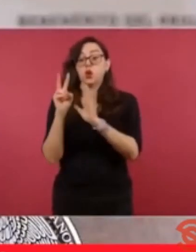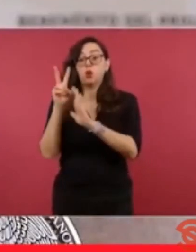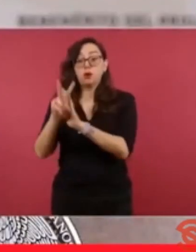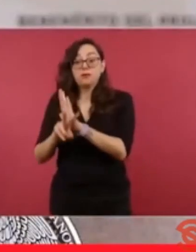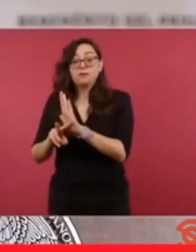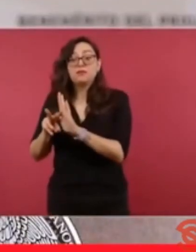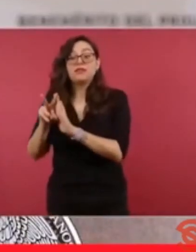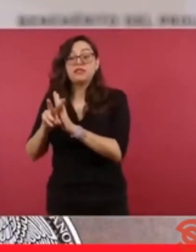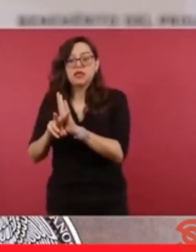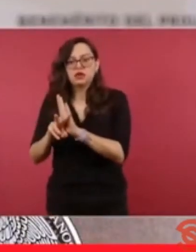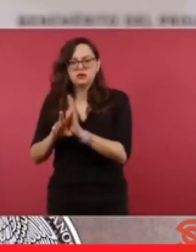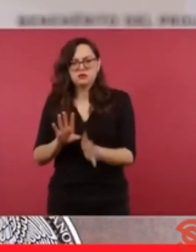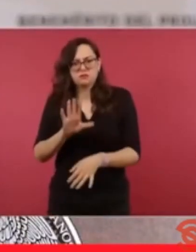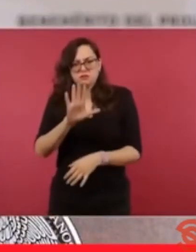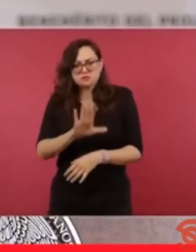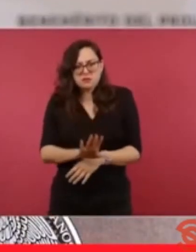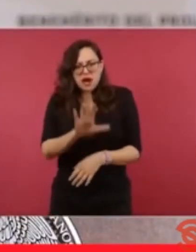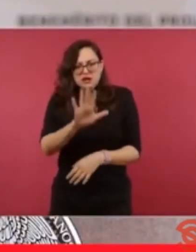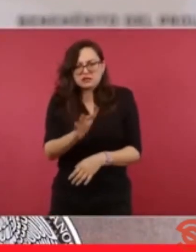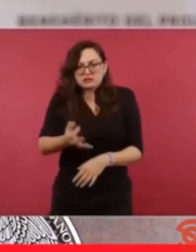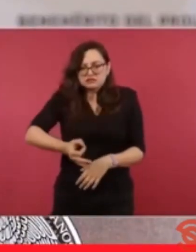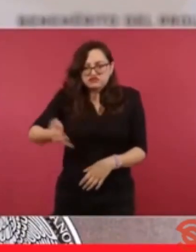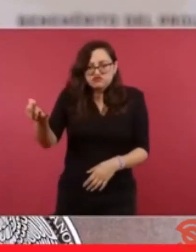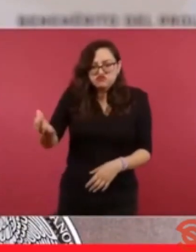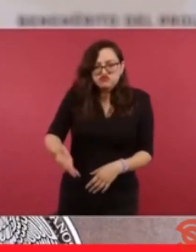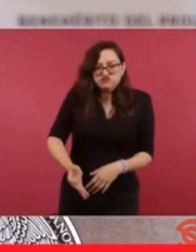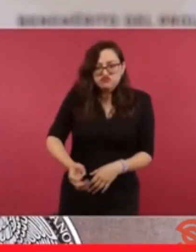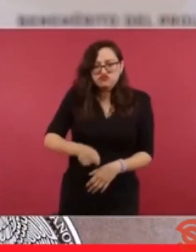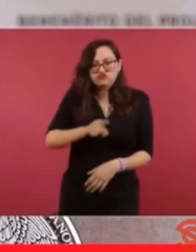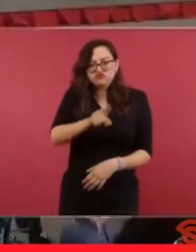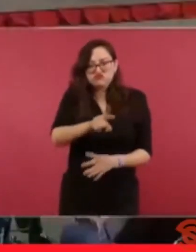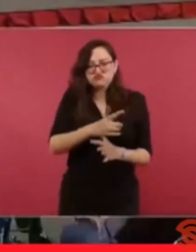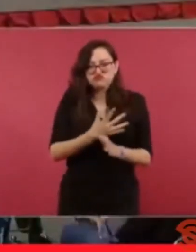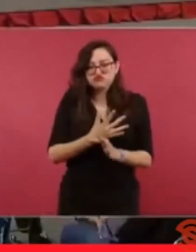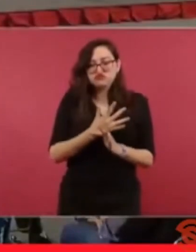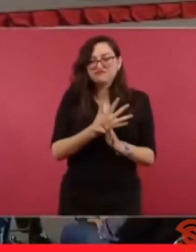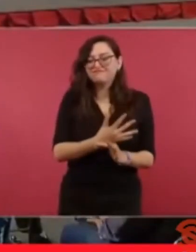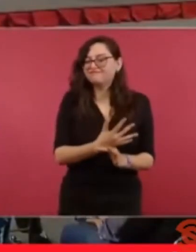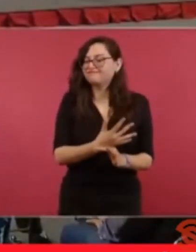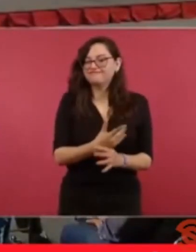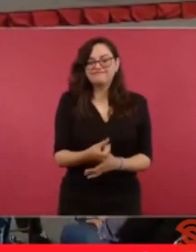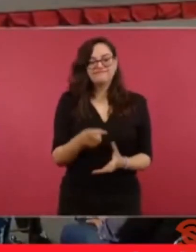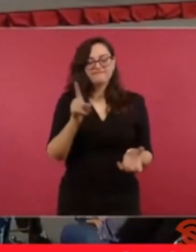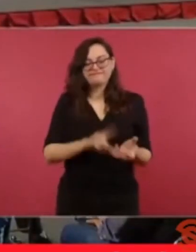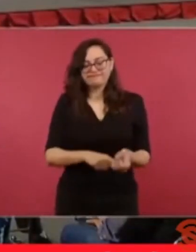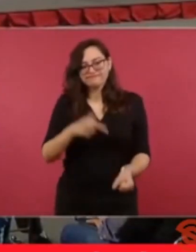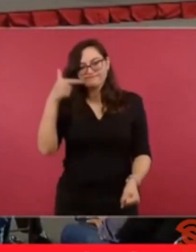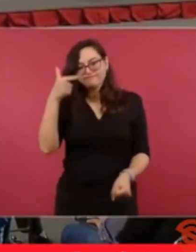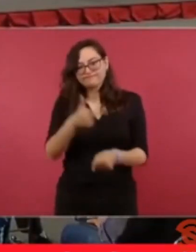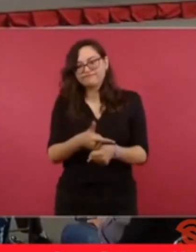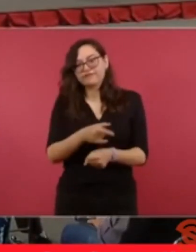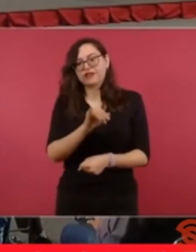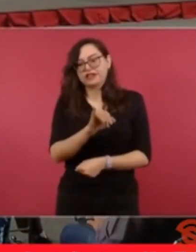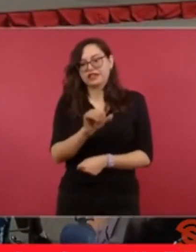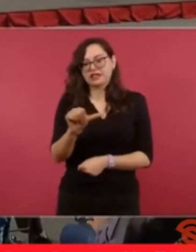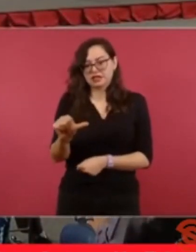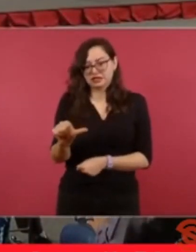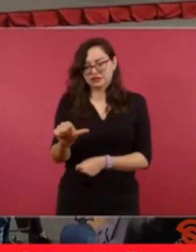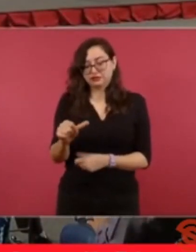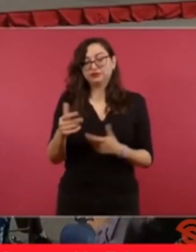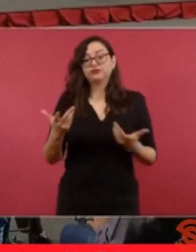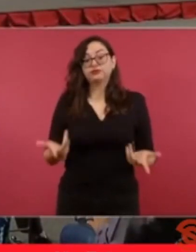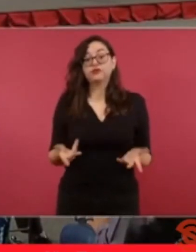una persona que parecen ser reales y que se han producido utilizando inteligencia artificial. Se trata